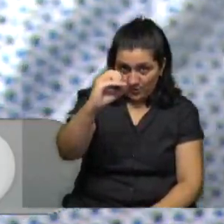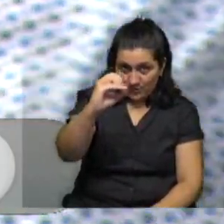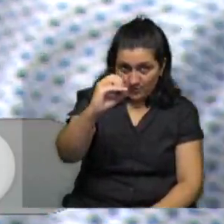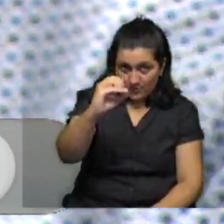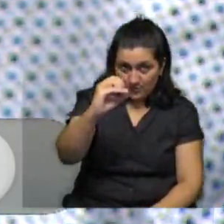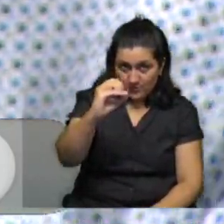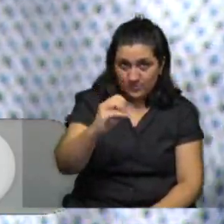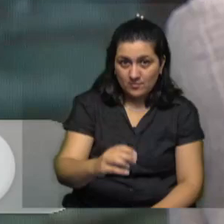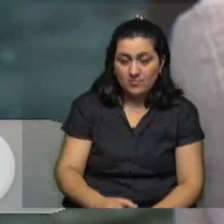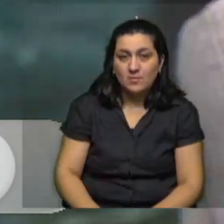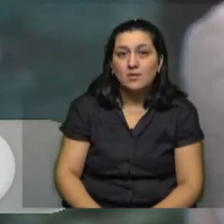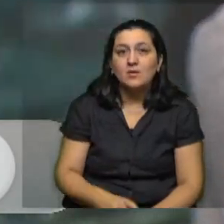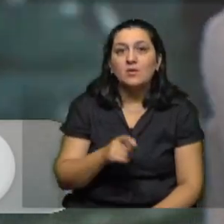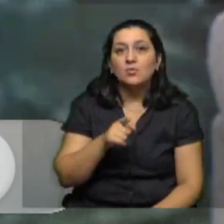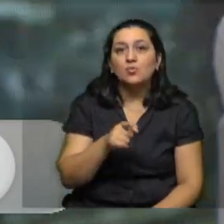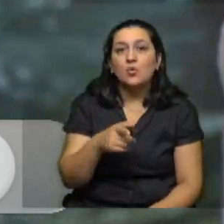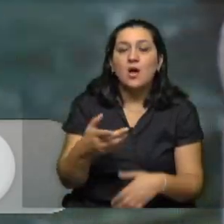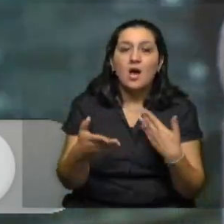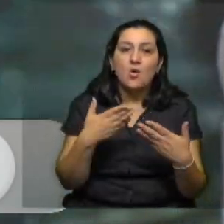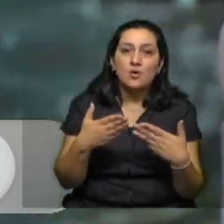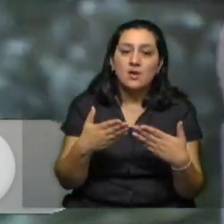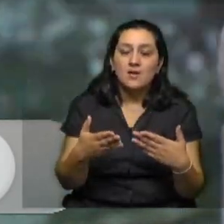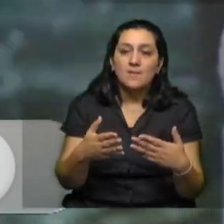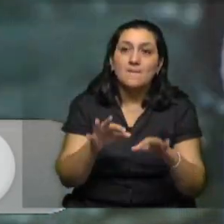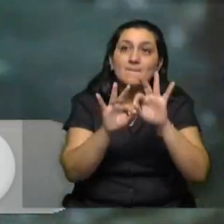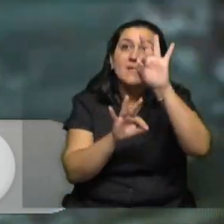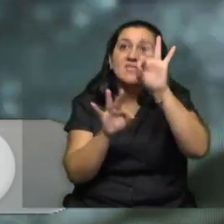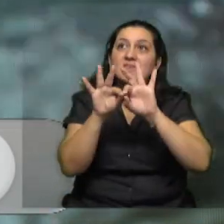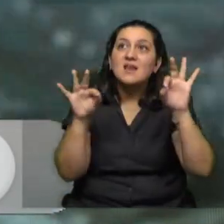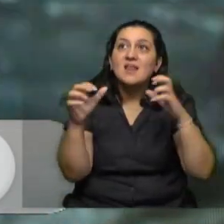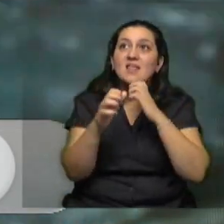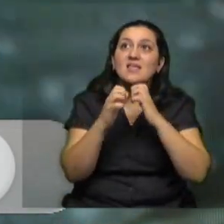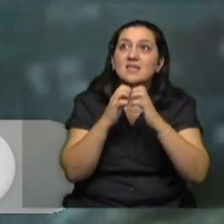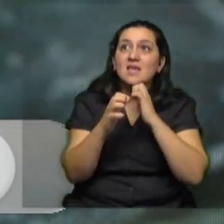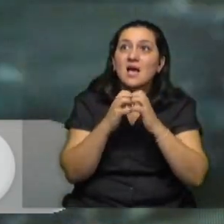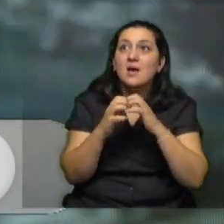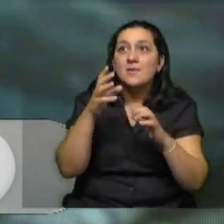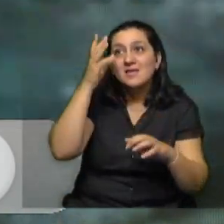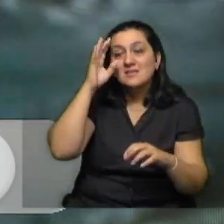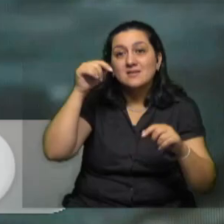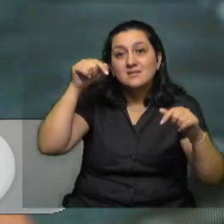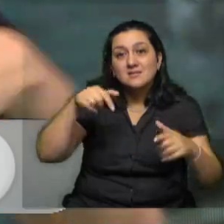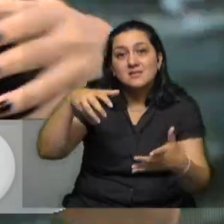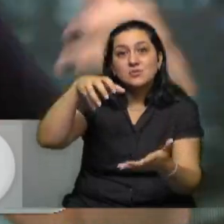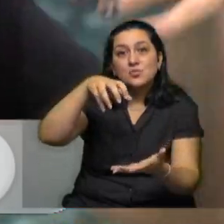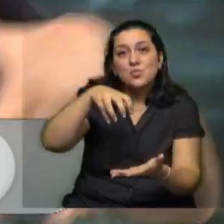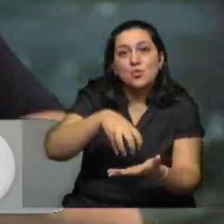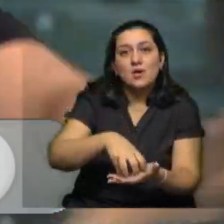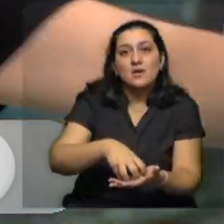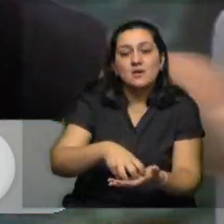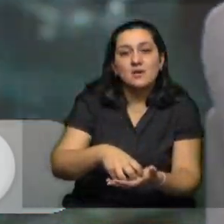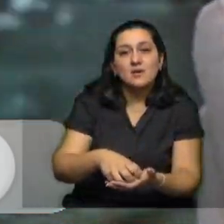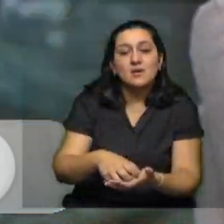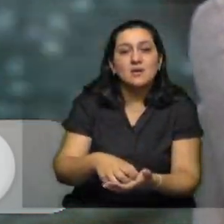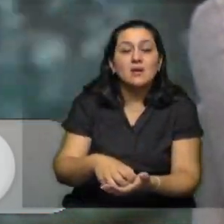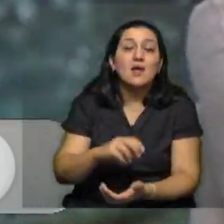Para bajarlo a la Tierra. Vos ahora medirías la energía como para saber, por ejemplo, si este es un ámbito, no sé, apto para